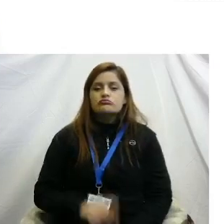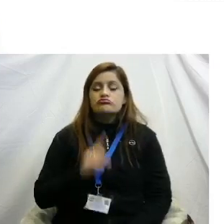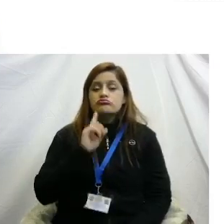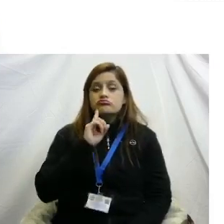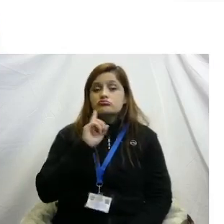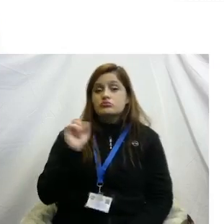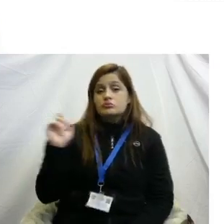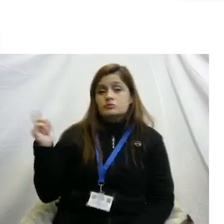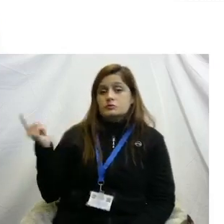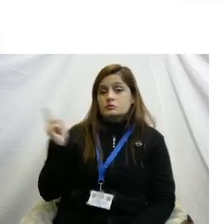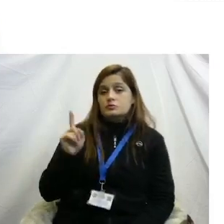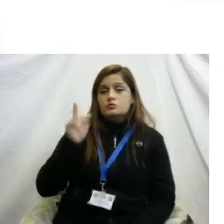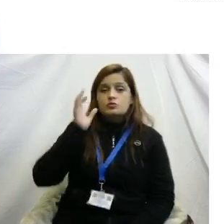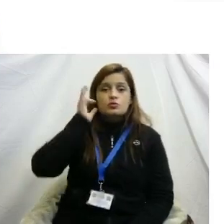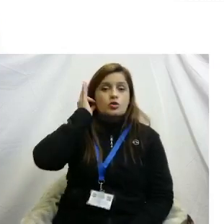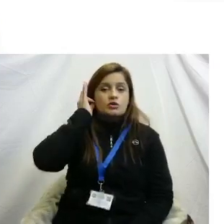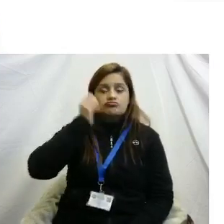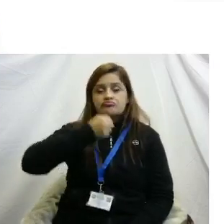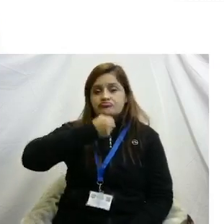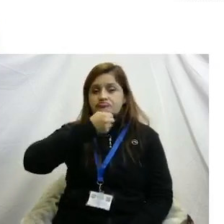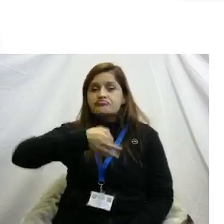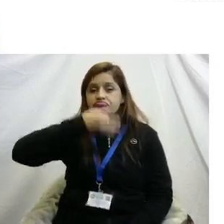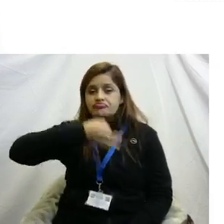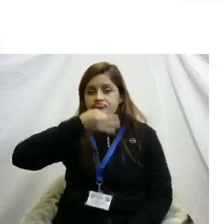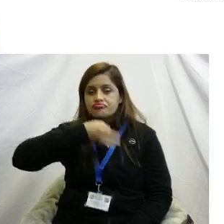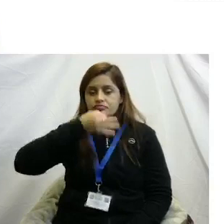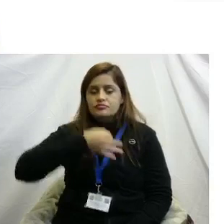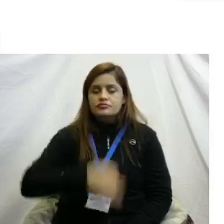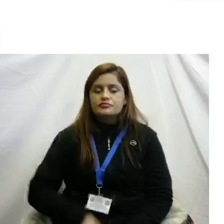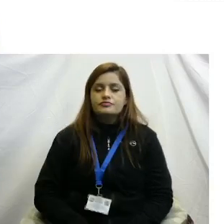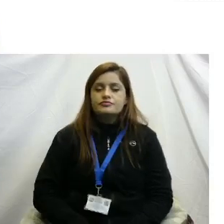a la consultora para que haga la presentación respectiva.